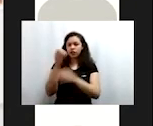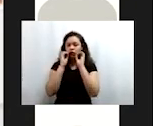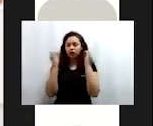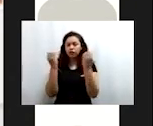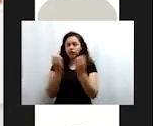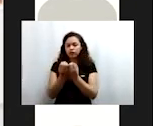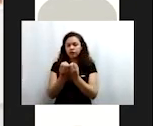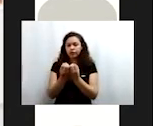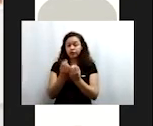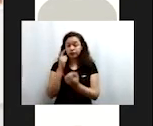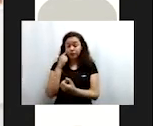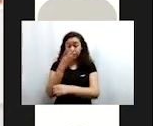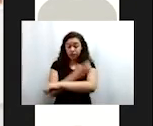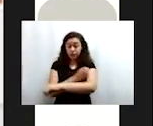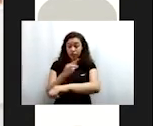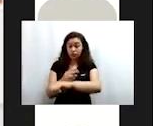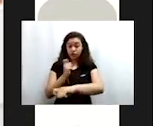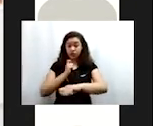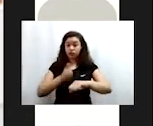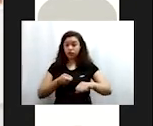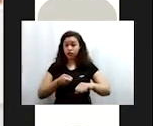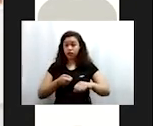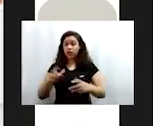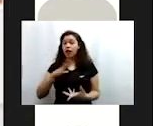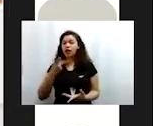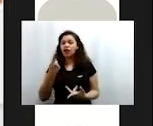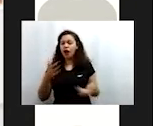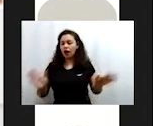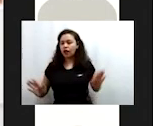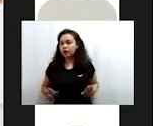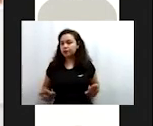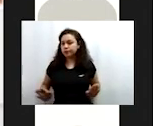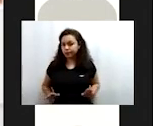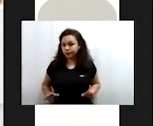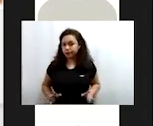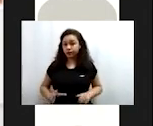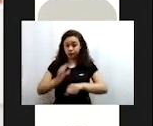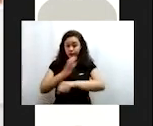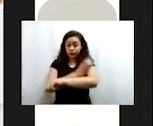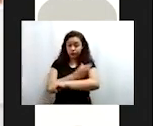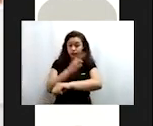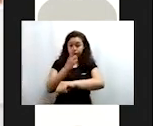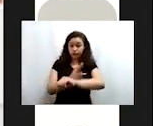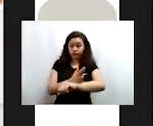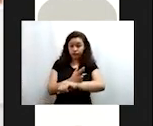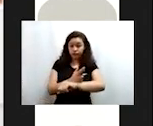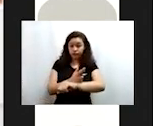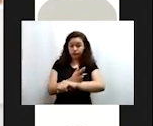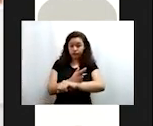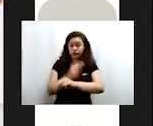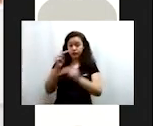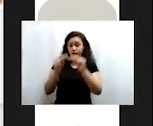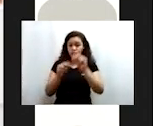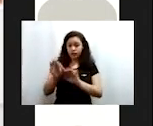Recordemos que la coordinación tiene una cualidad. La coordinación, en los puestos de coordinación,